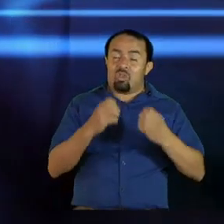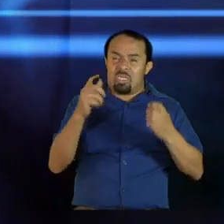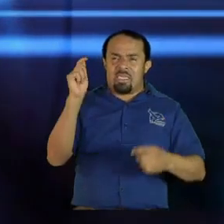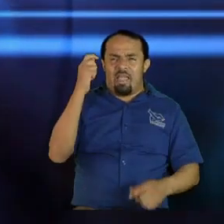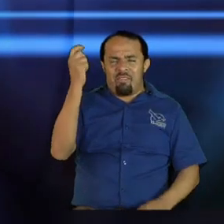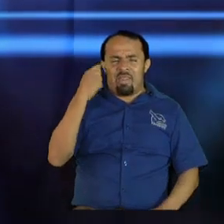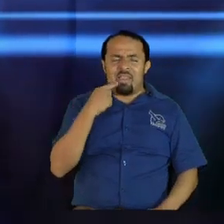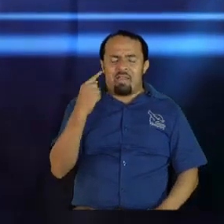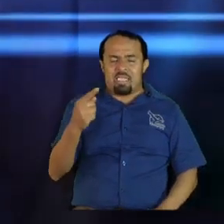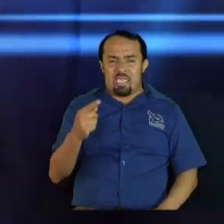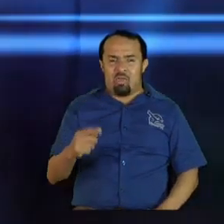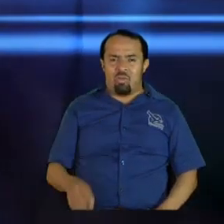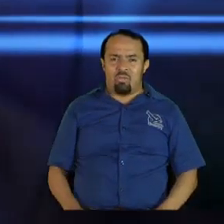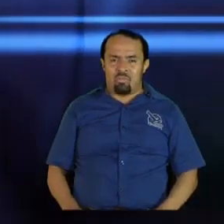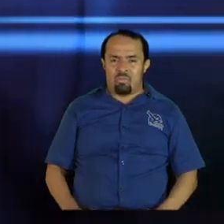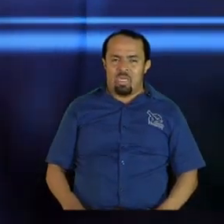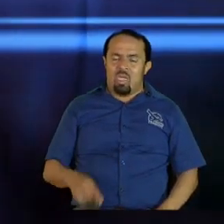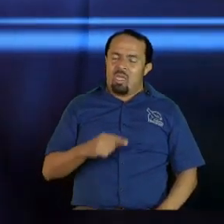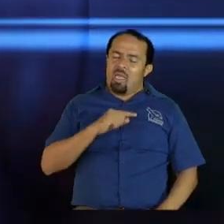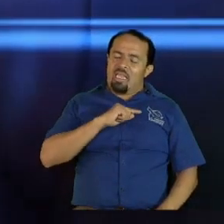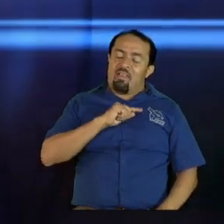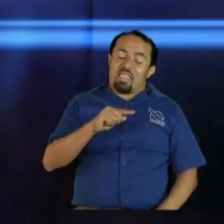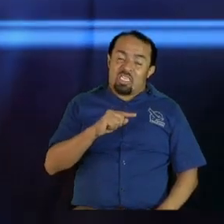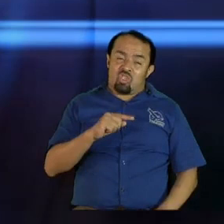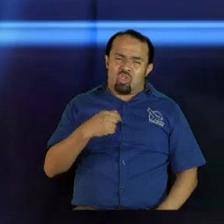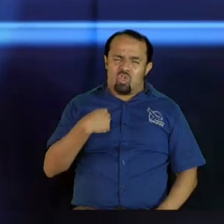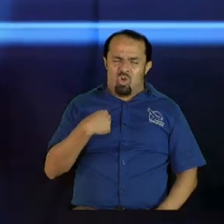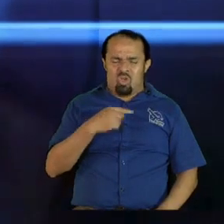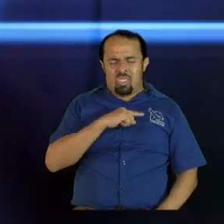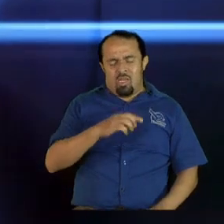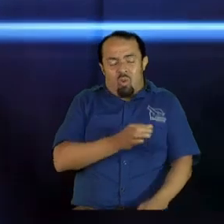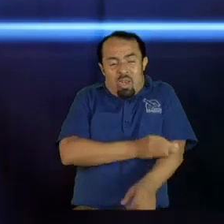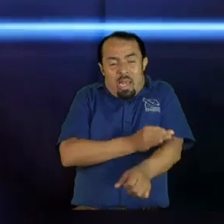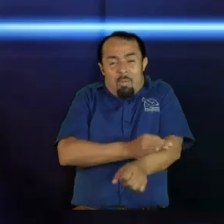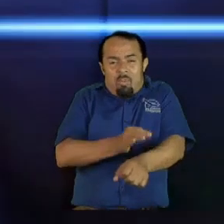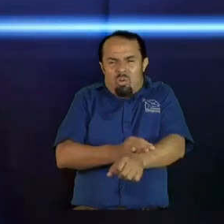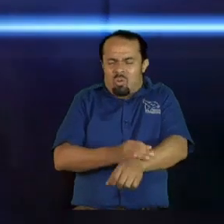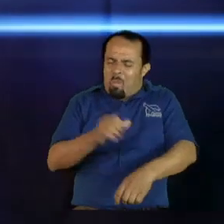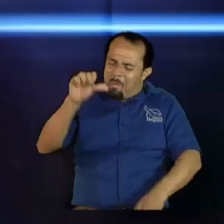Soy un leproso desventurado, pero me sanaste.